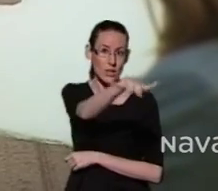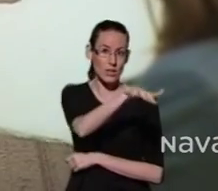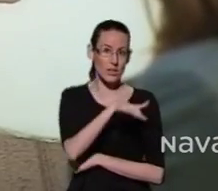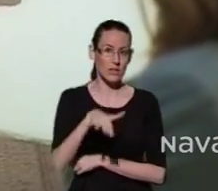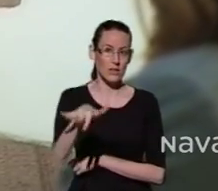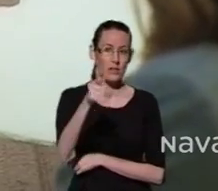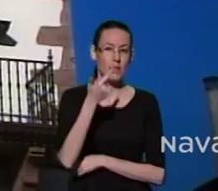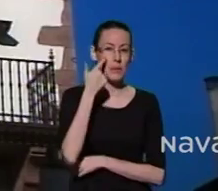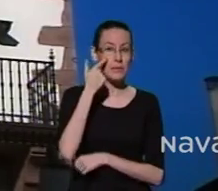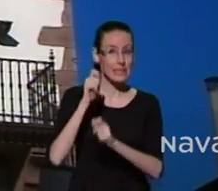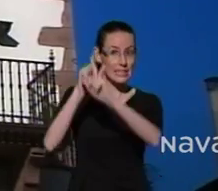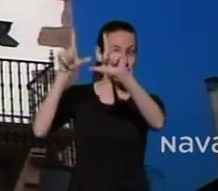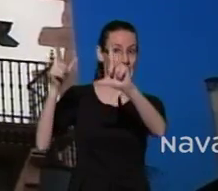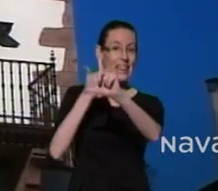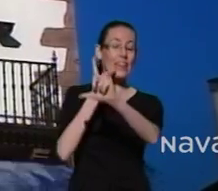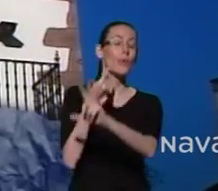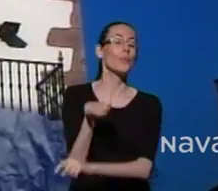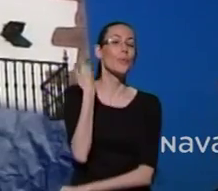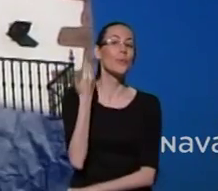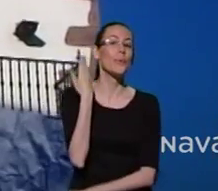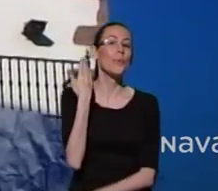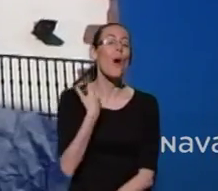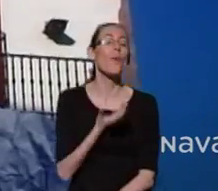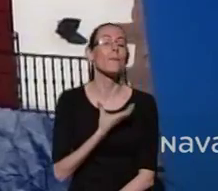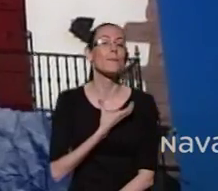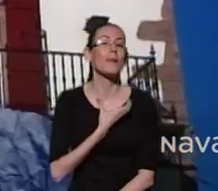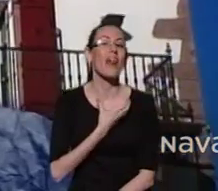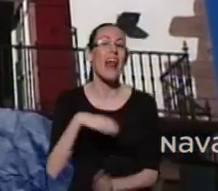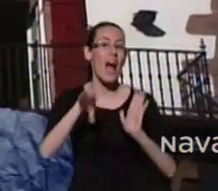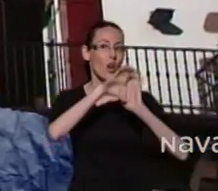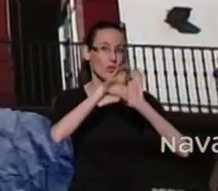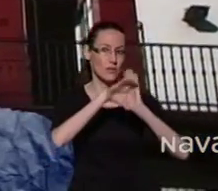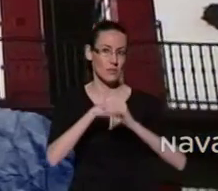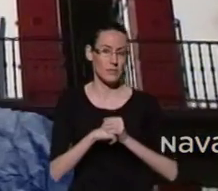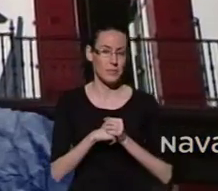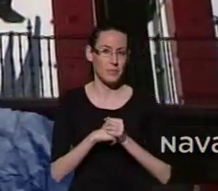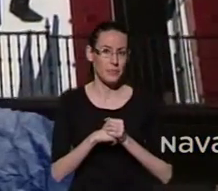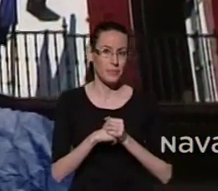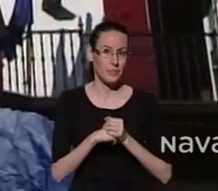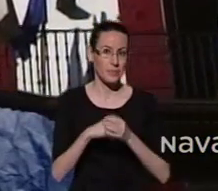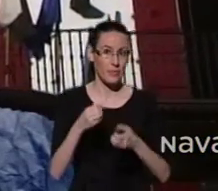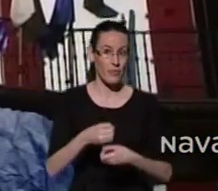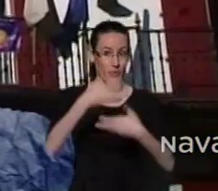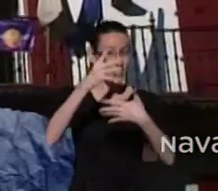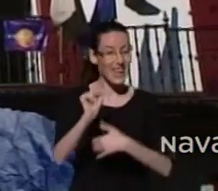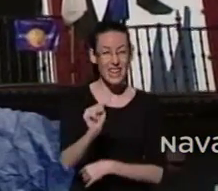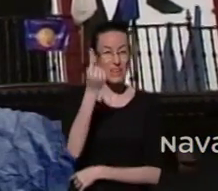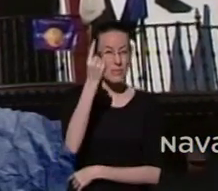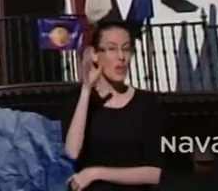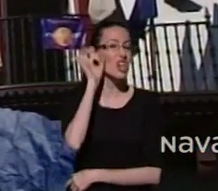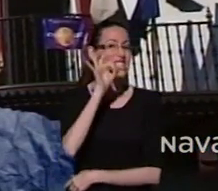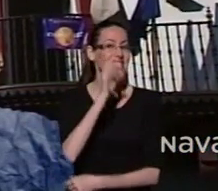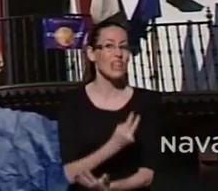era, en aquellos tiempos se le llamaba Plaza de la Constitución. Anterior a este edificio, el primero que hubo era del siglo XVII,